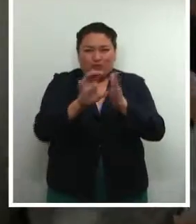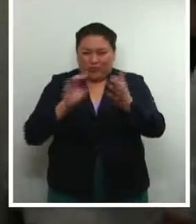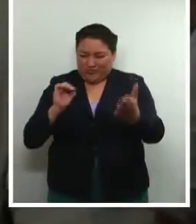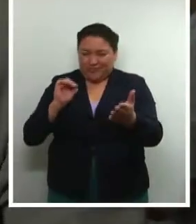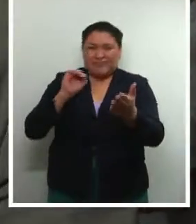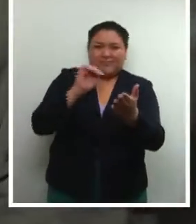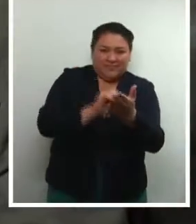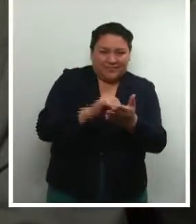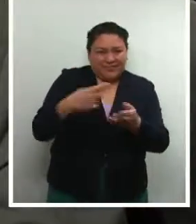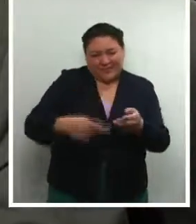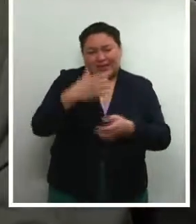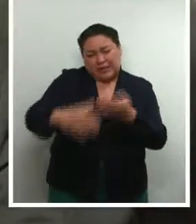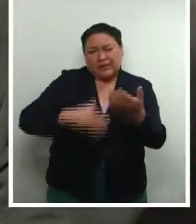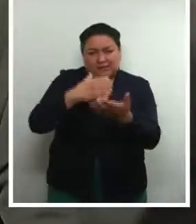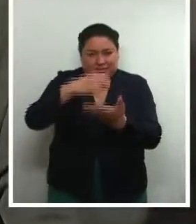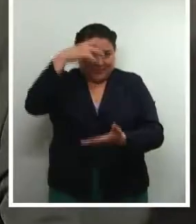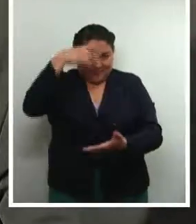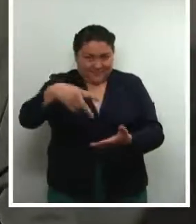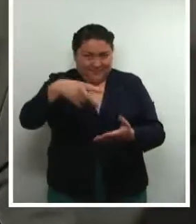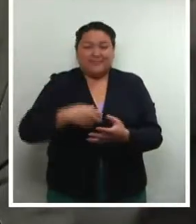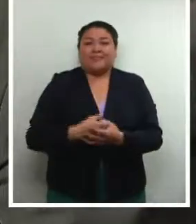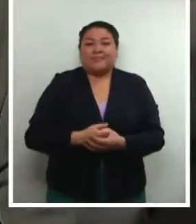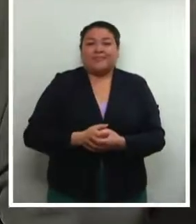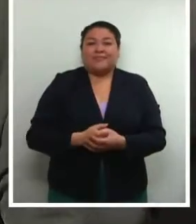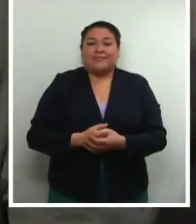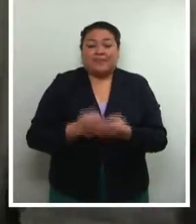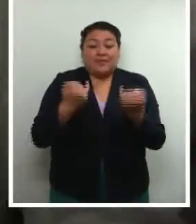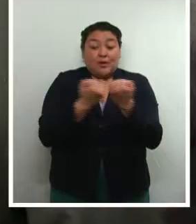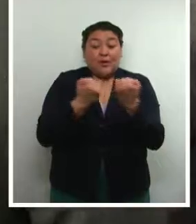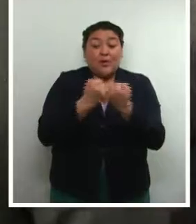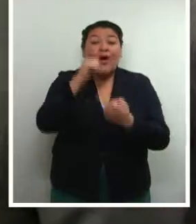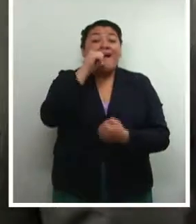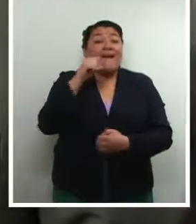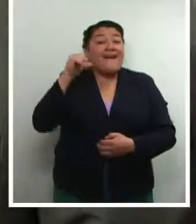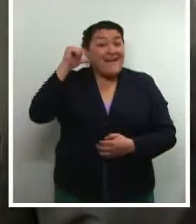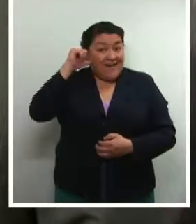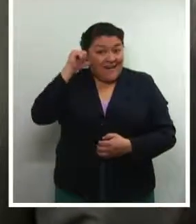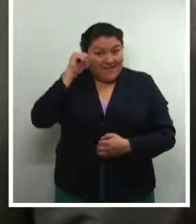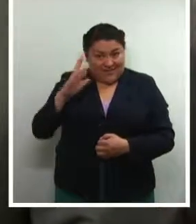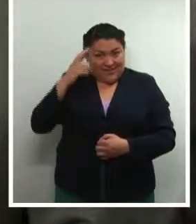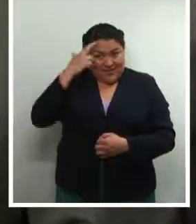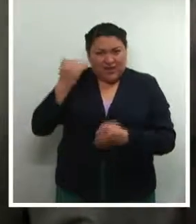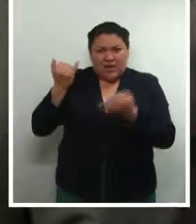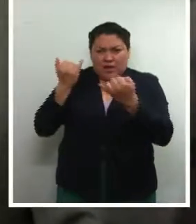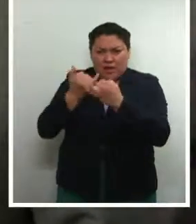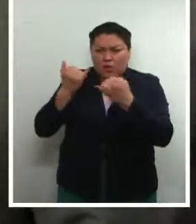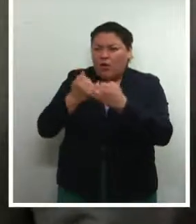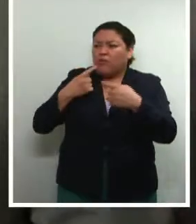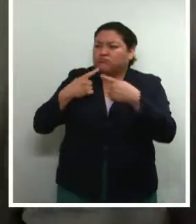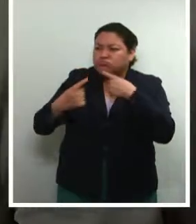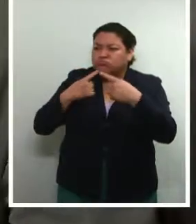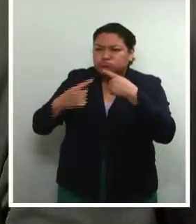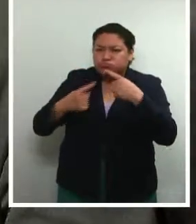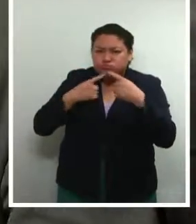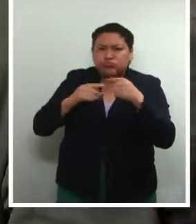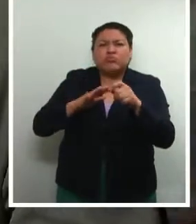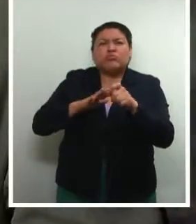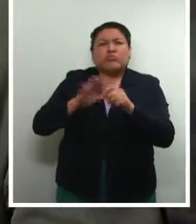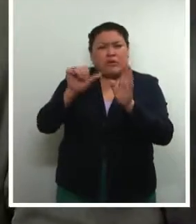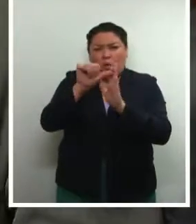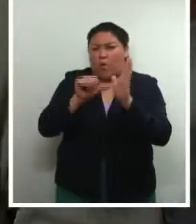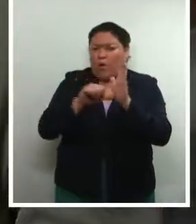Ciudad de México. El día de ayer se continuó con la discusión del